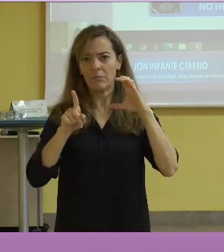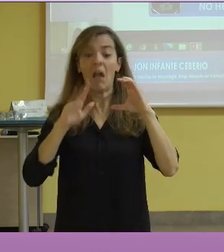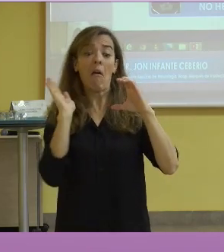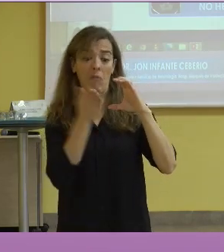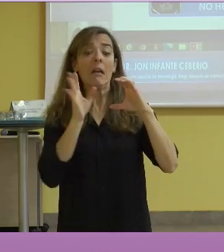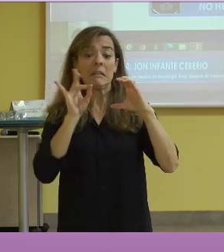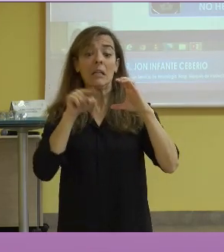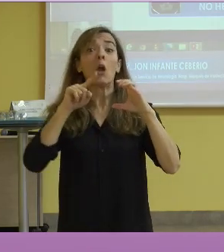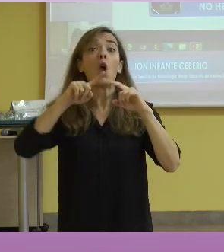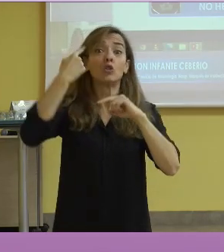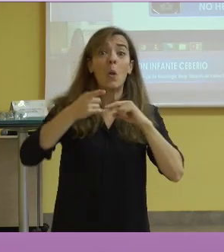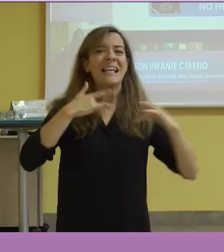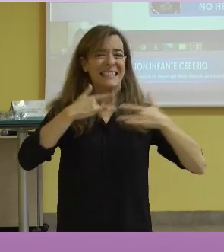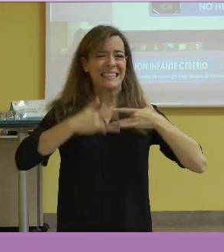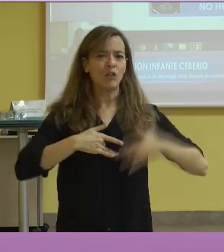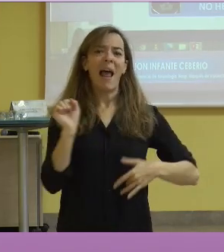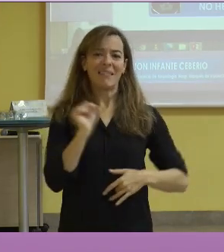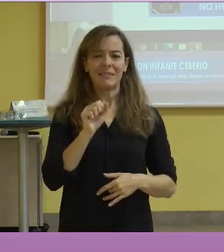consecuencia producen síntomas de ataxia.